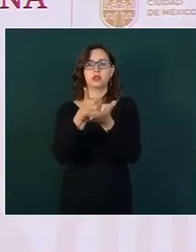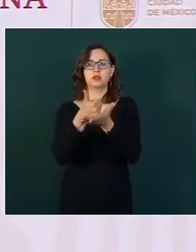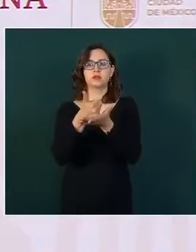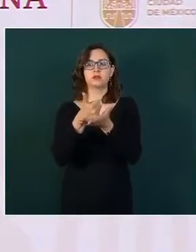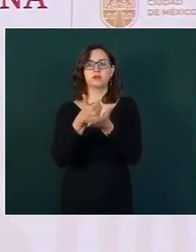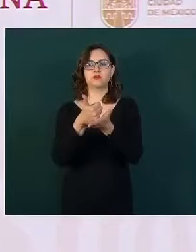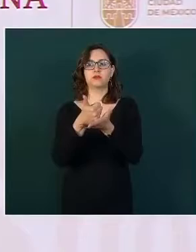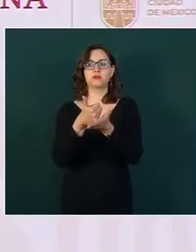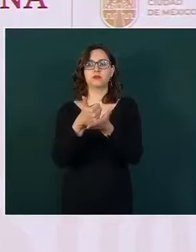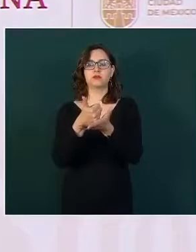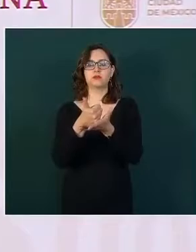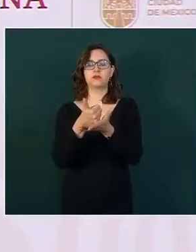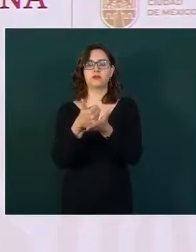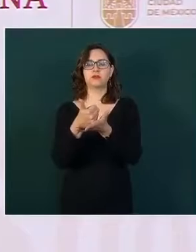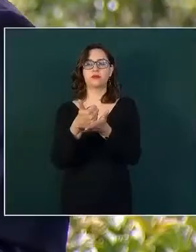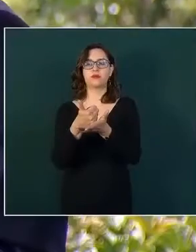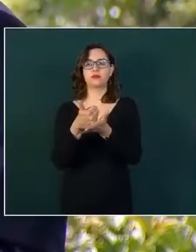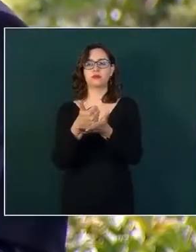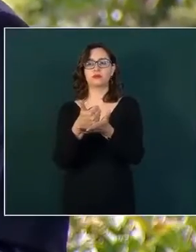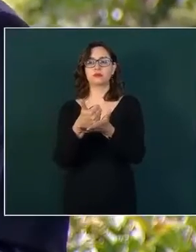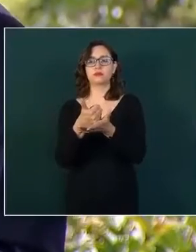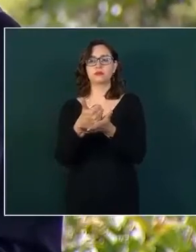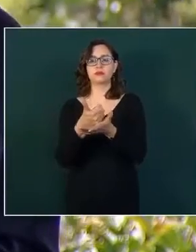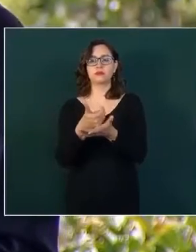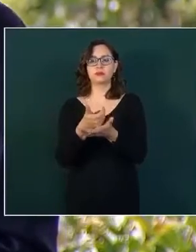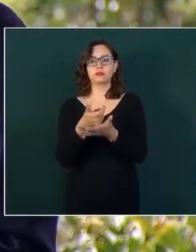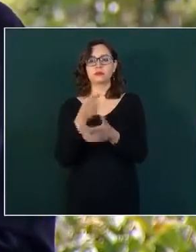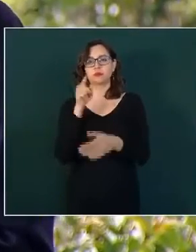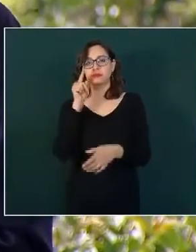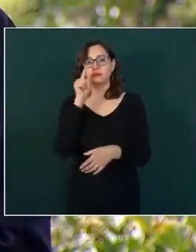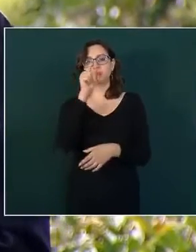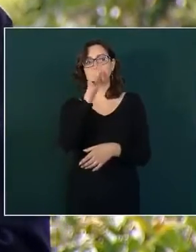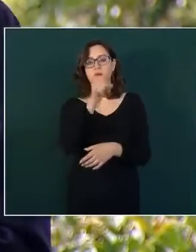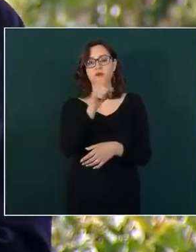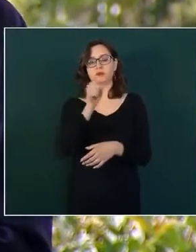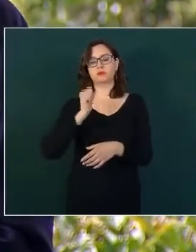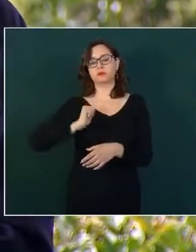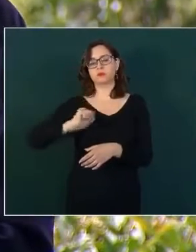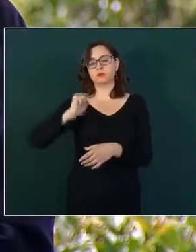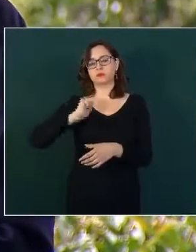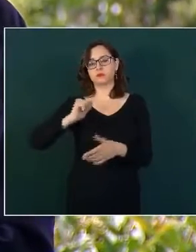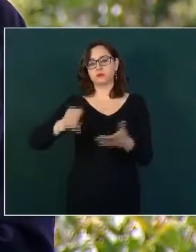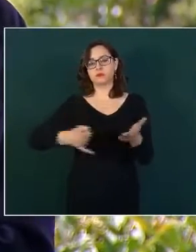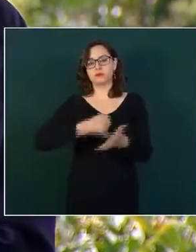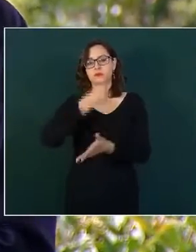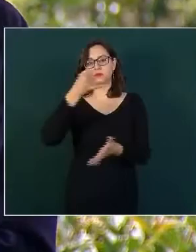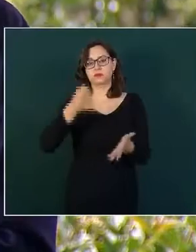para transformar la antigua prisión de las Islas Marías